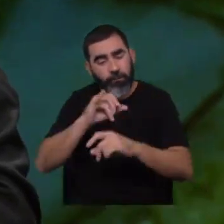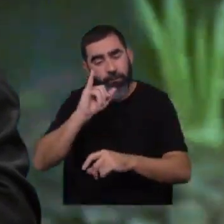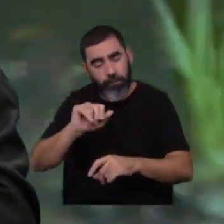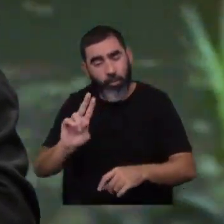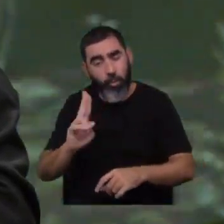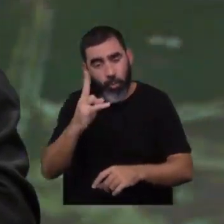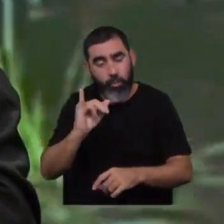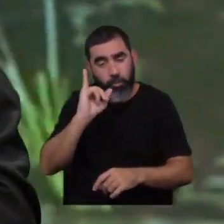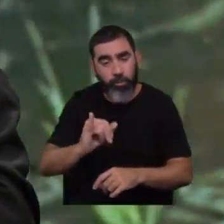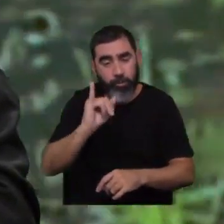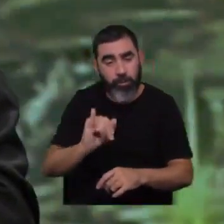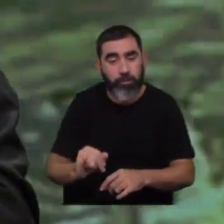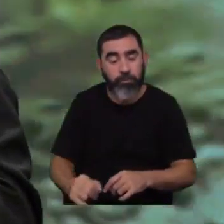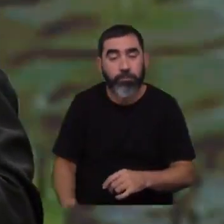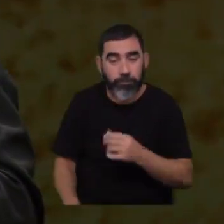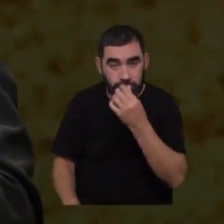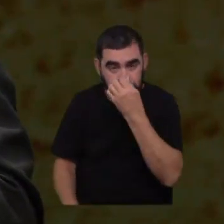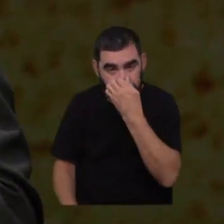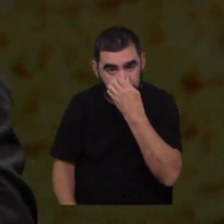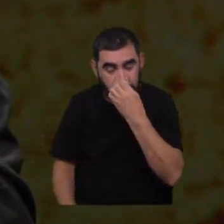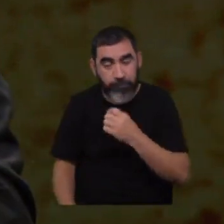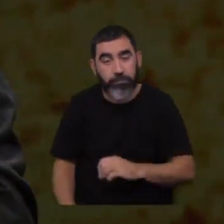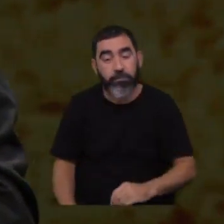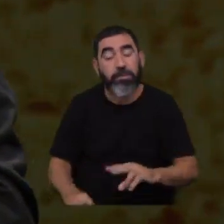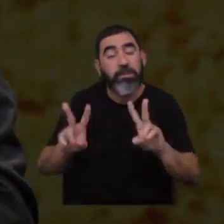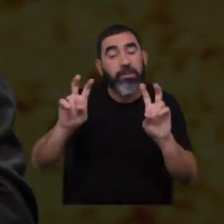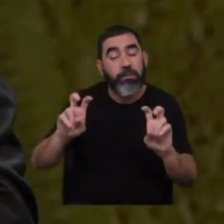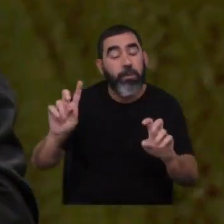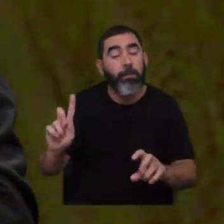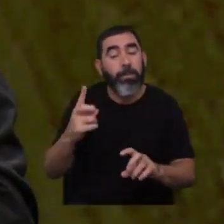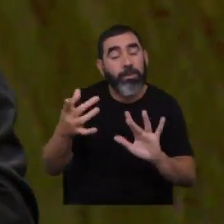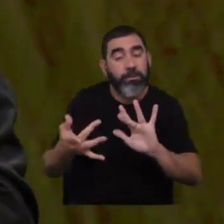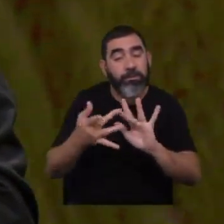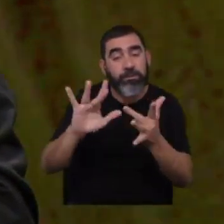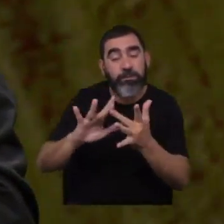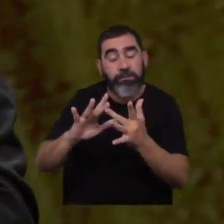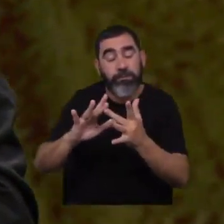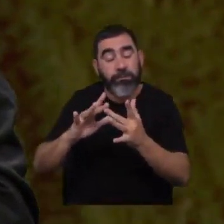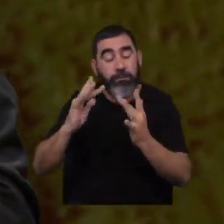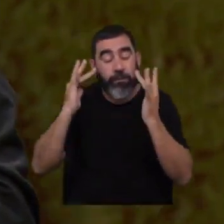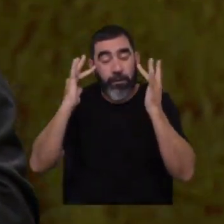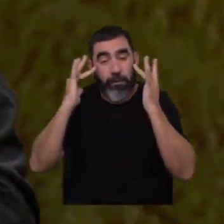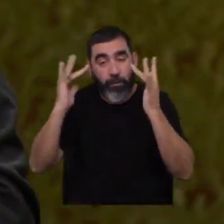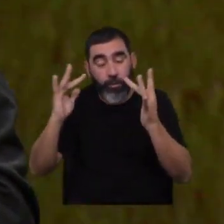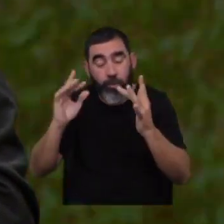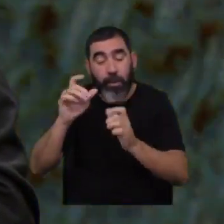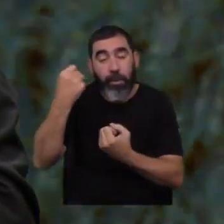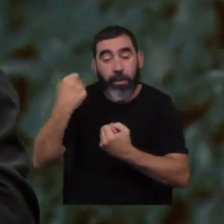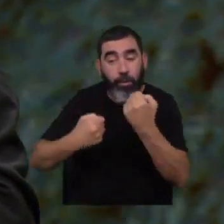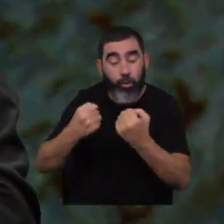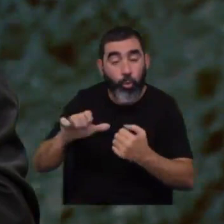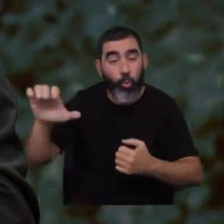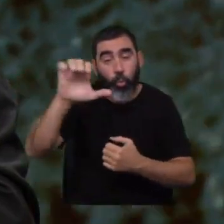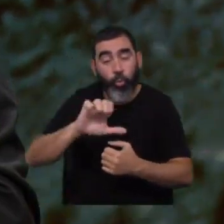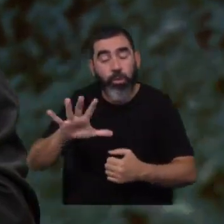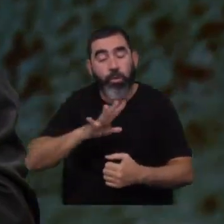lo que es la vinculación, básicamente el tema principal, la vinculación academia-industria, academia-empresa.